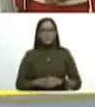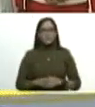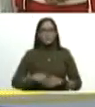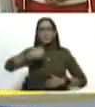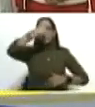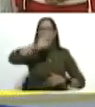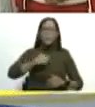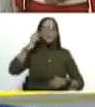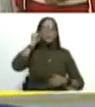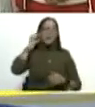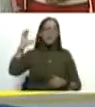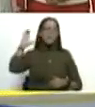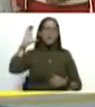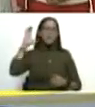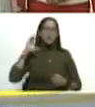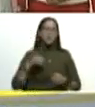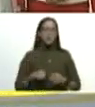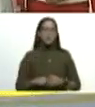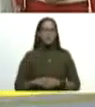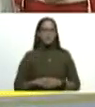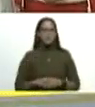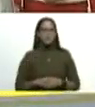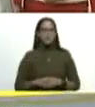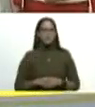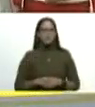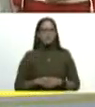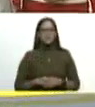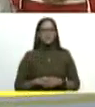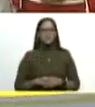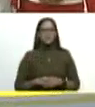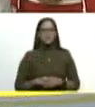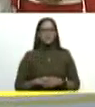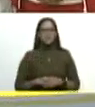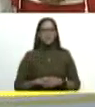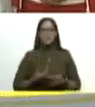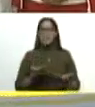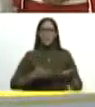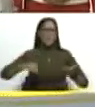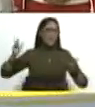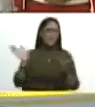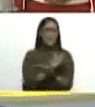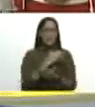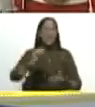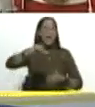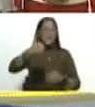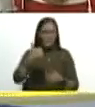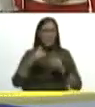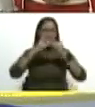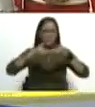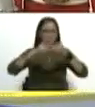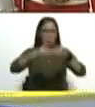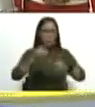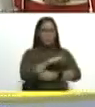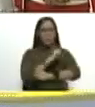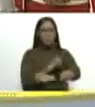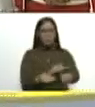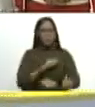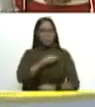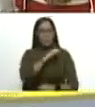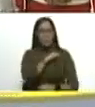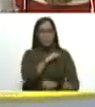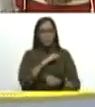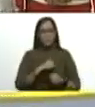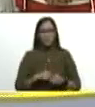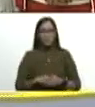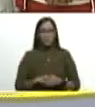hombres y mujeres patriotas, y los pararon y los derrotaron a la mayor flota, a la más poderosa que había en el mundo entonces.